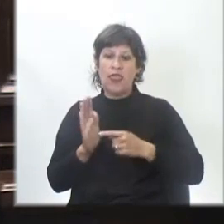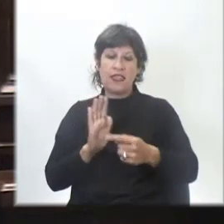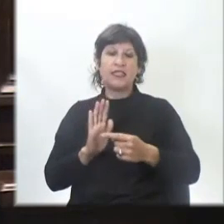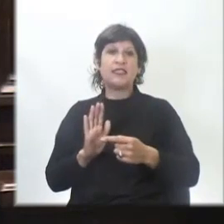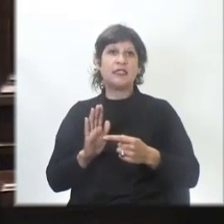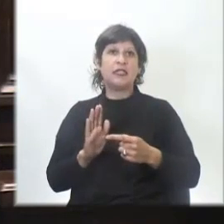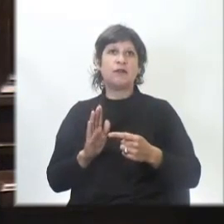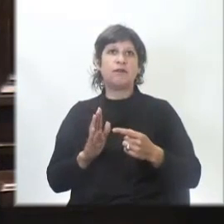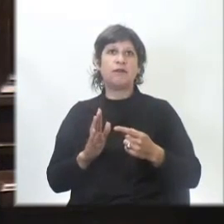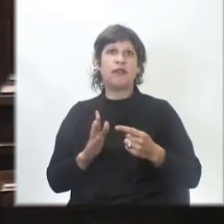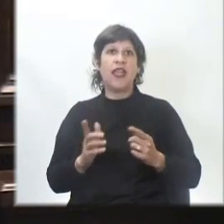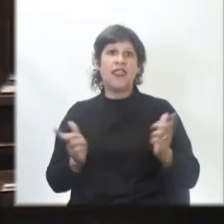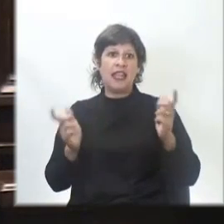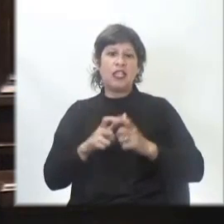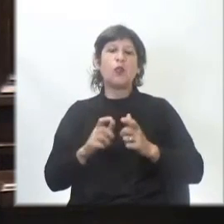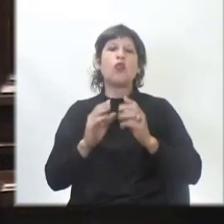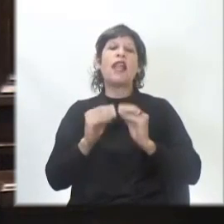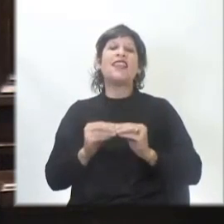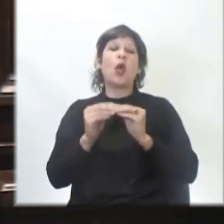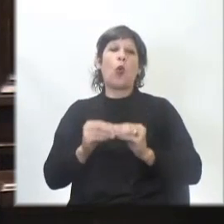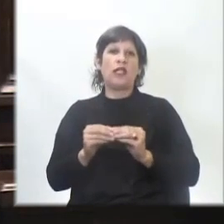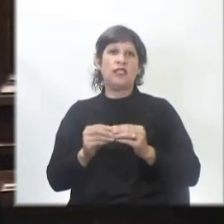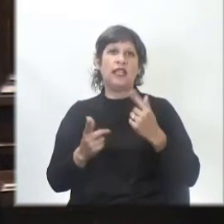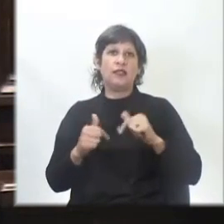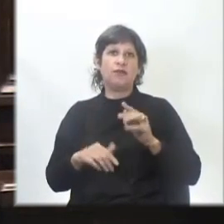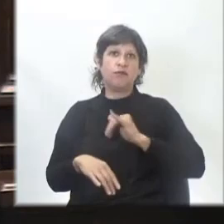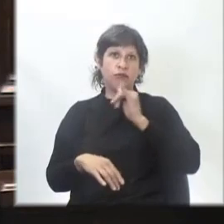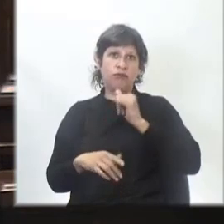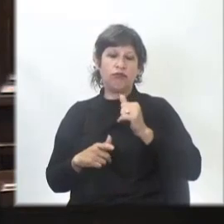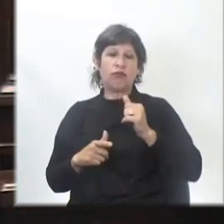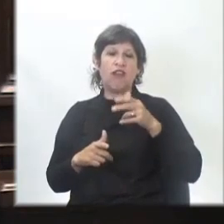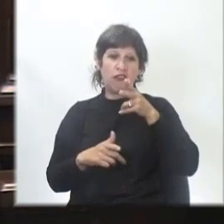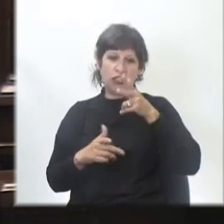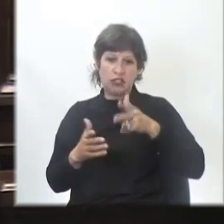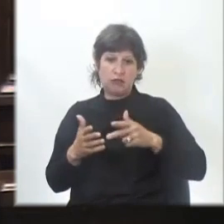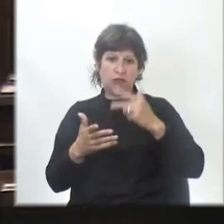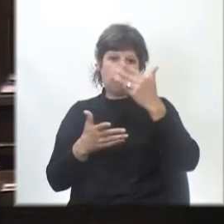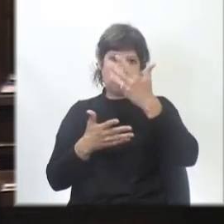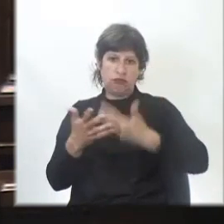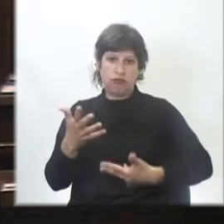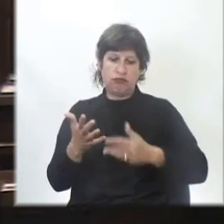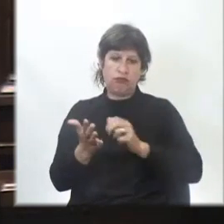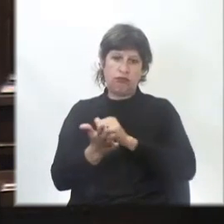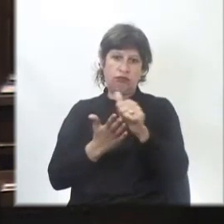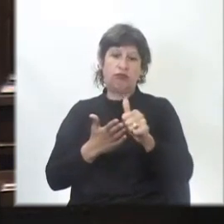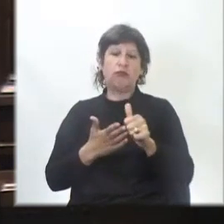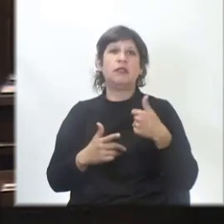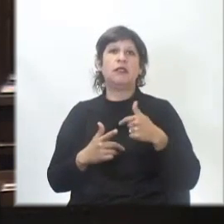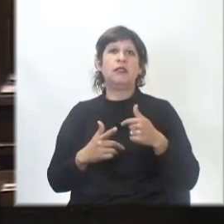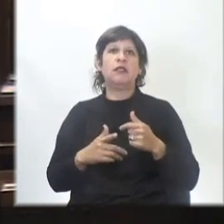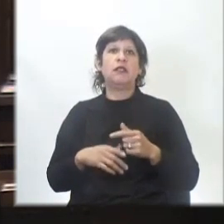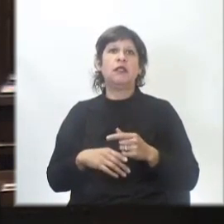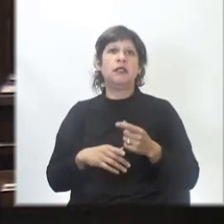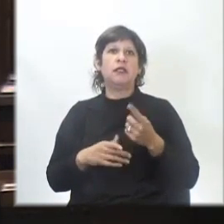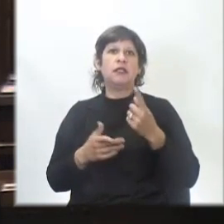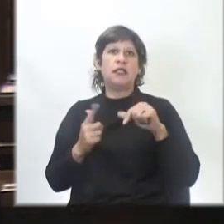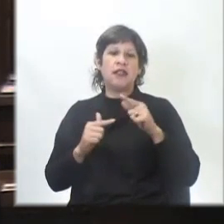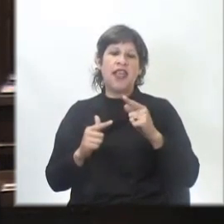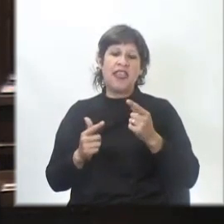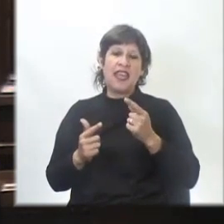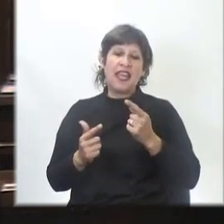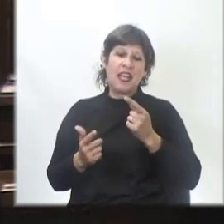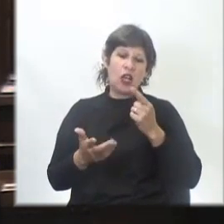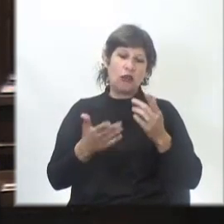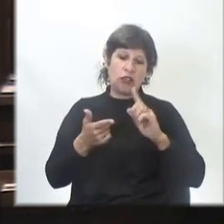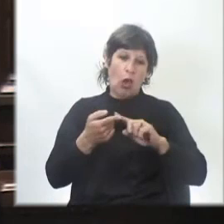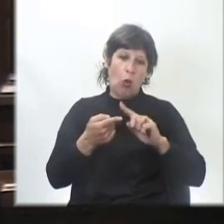del Tribunal de Cuentas, que relata las fechas de los sucesos, de las tratativas,